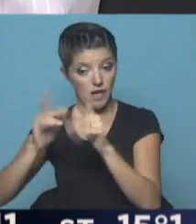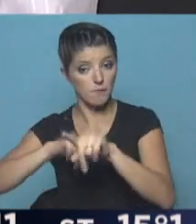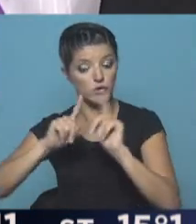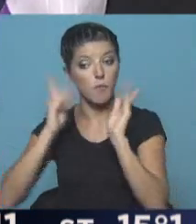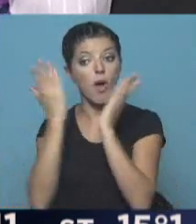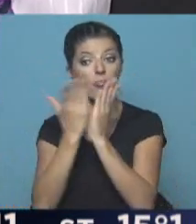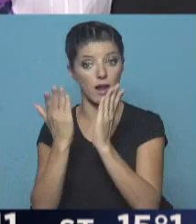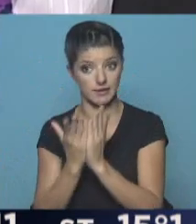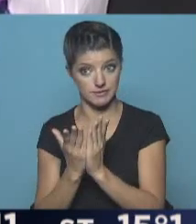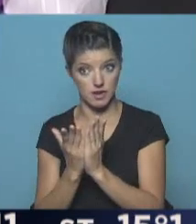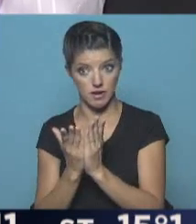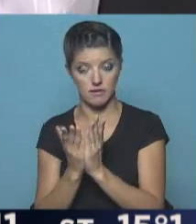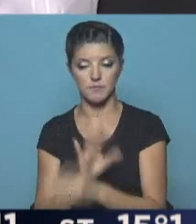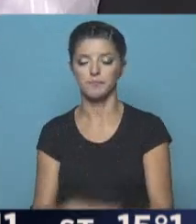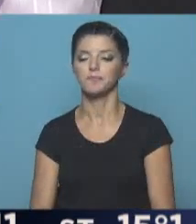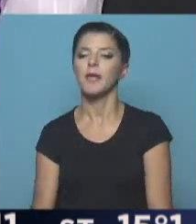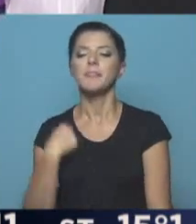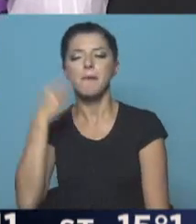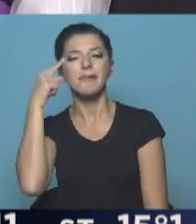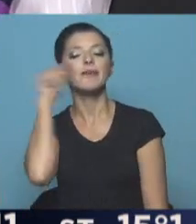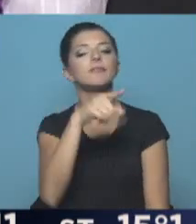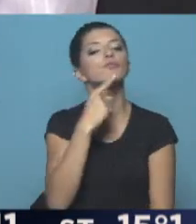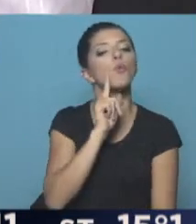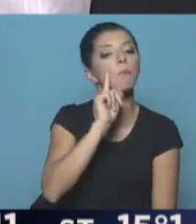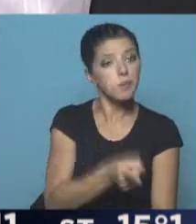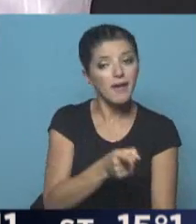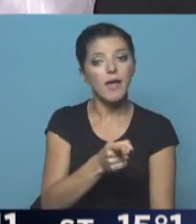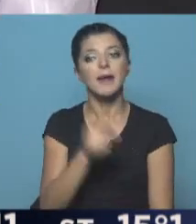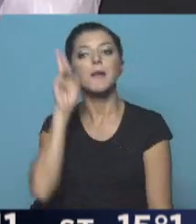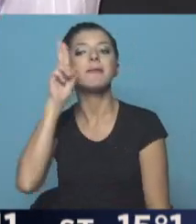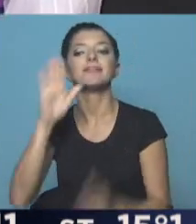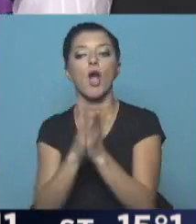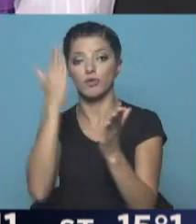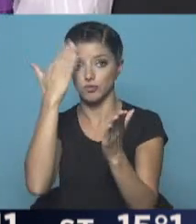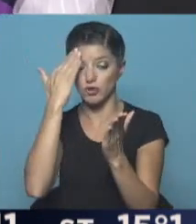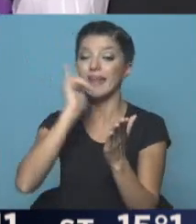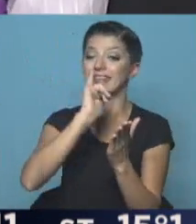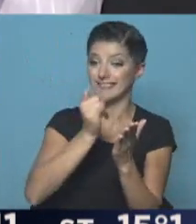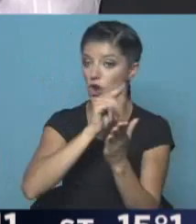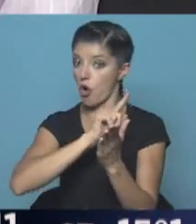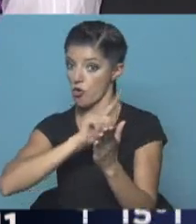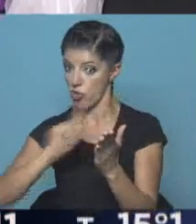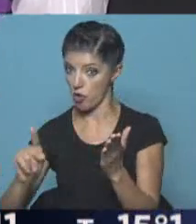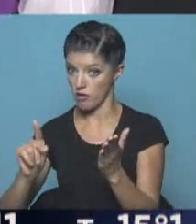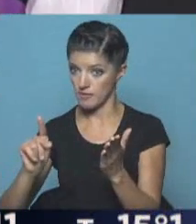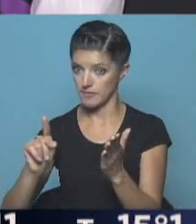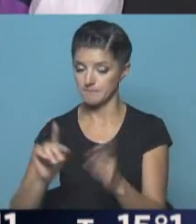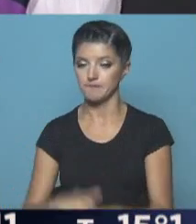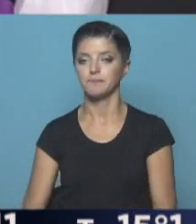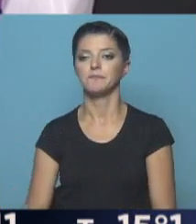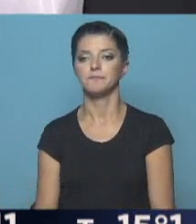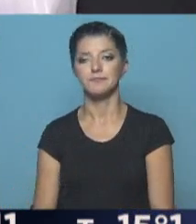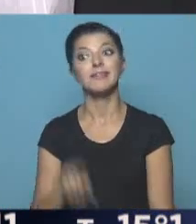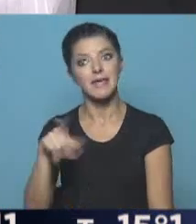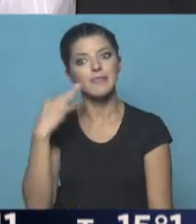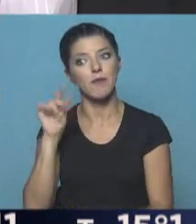luego. Tienen que verse si es constitucional o no. Este es el otro punto. Y ahí la van a tener que